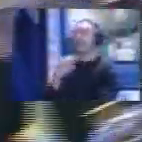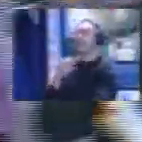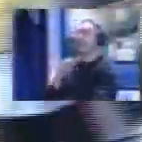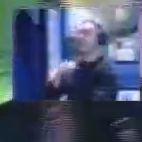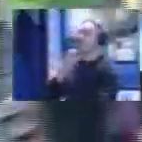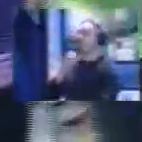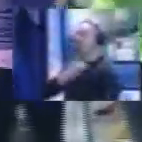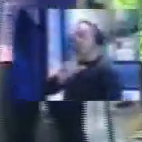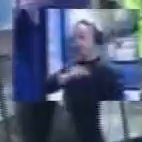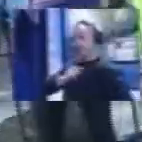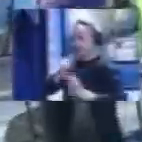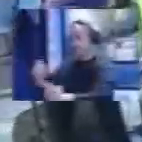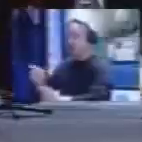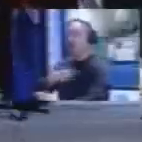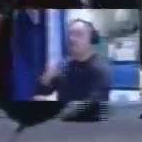favor.